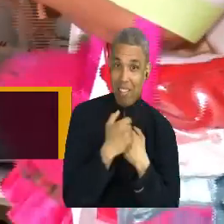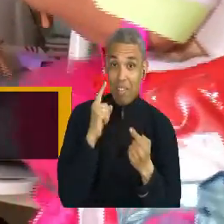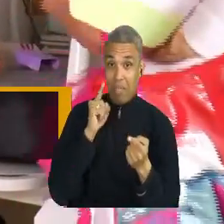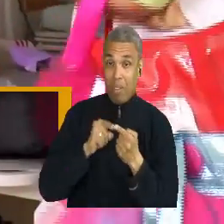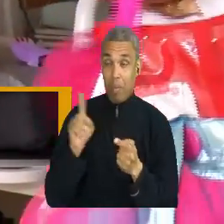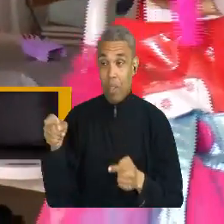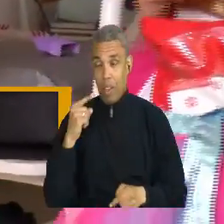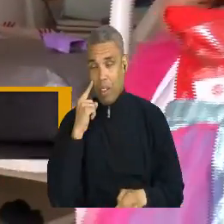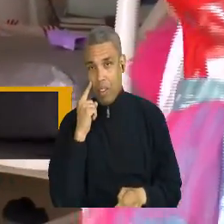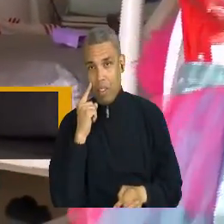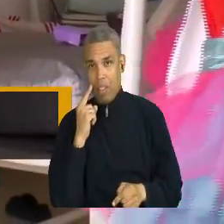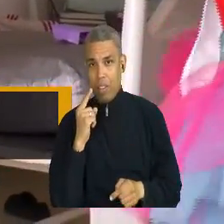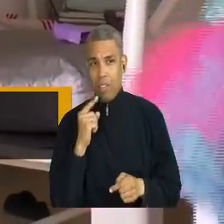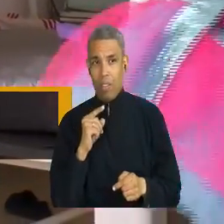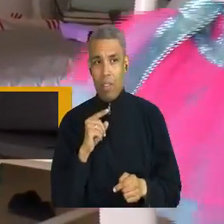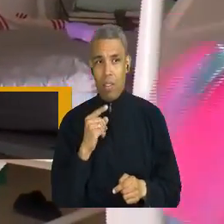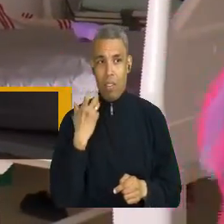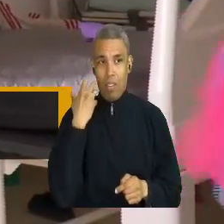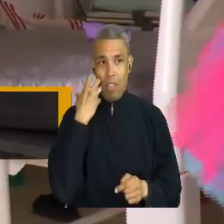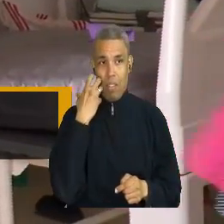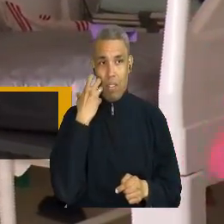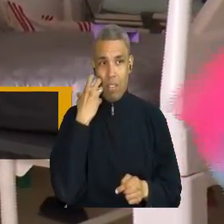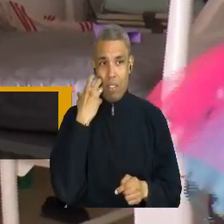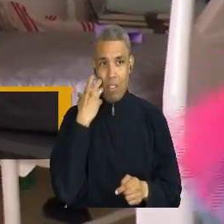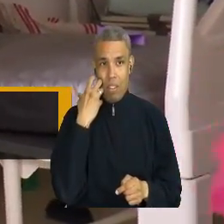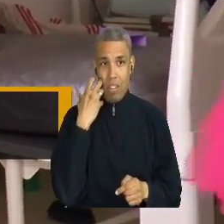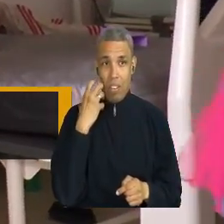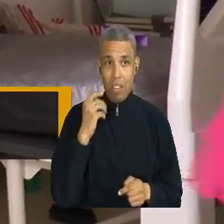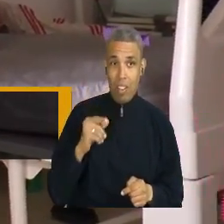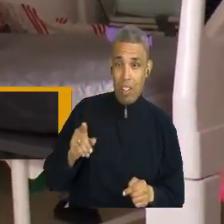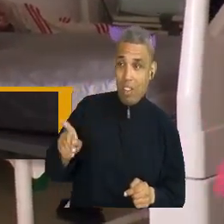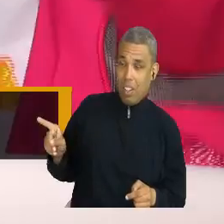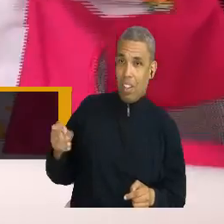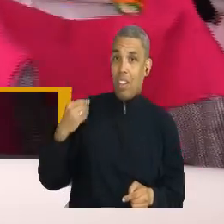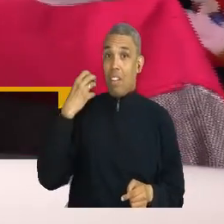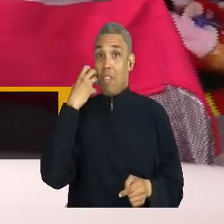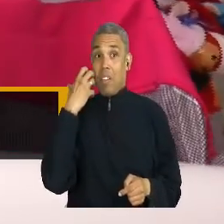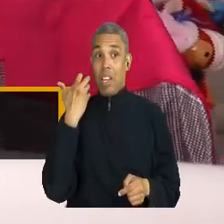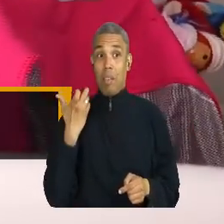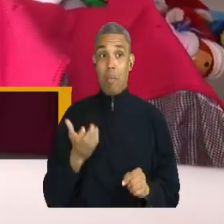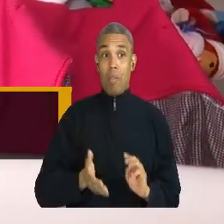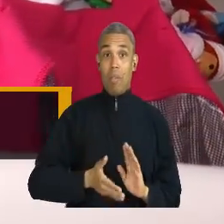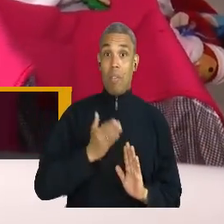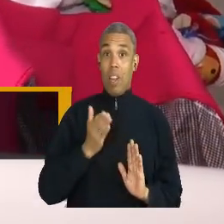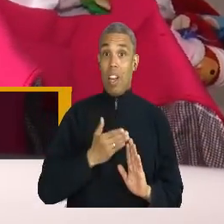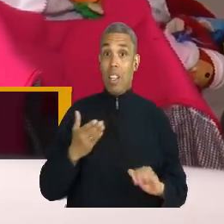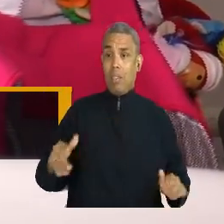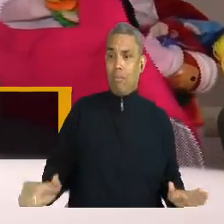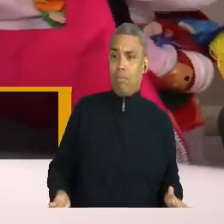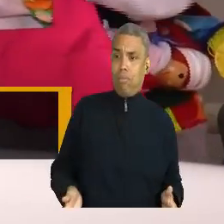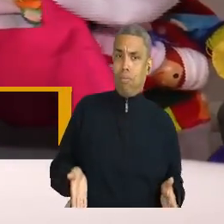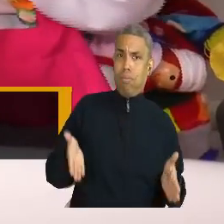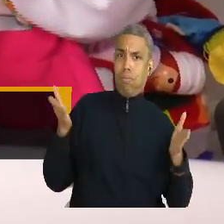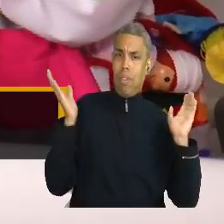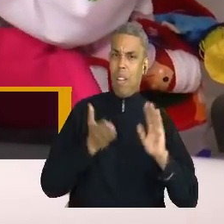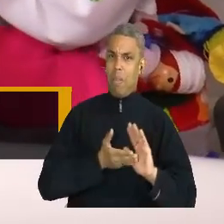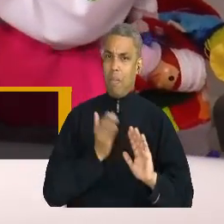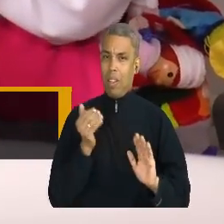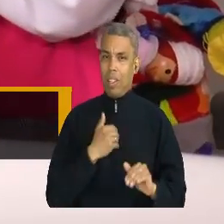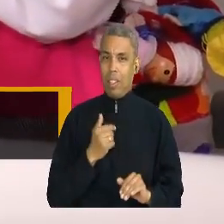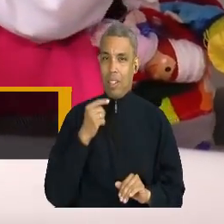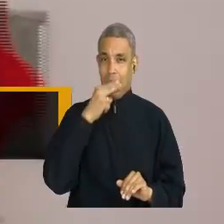alegría. Completamente que estaba enfermo, mira. Por eso es que me conmueve, sí. No es porque estén enfermos, sino no, por esa facilidad sí. que tienen ustedes de robar pero esas sonrisas, que ellos magia, se olvidan de lo que